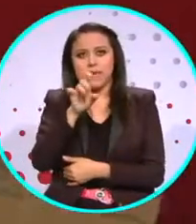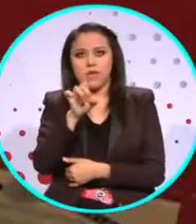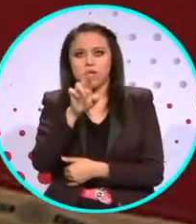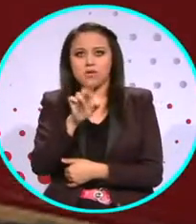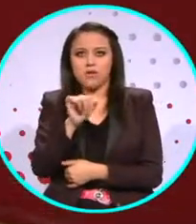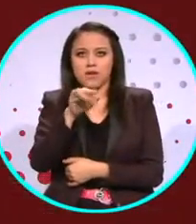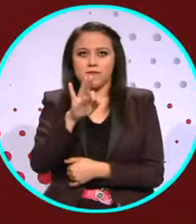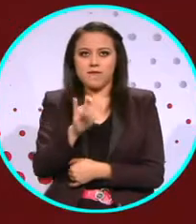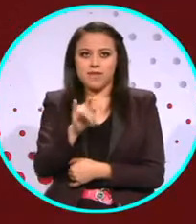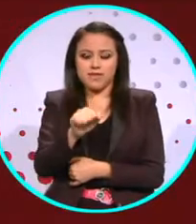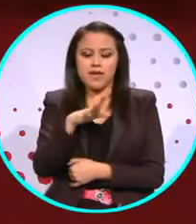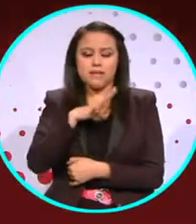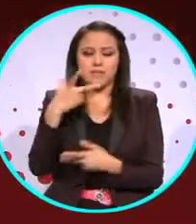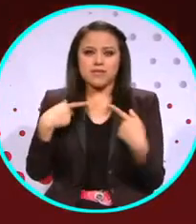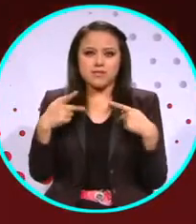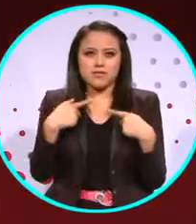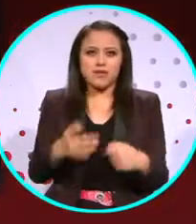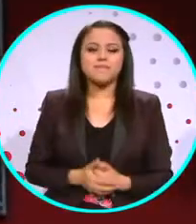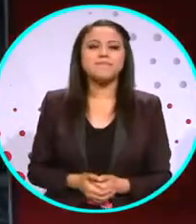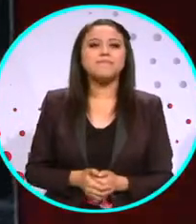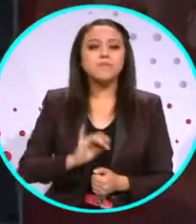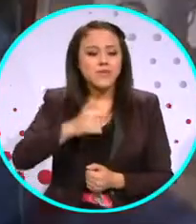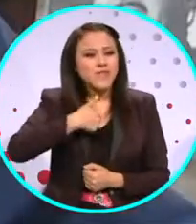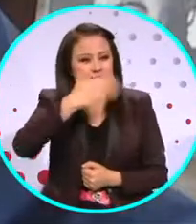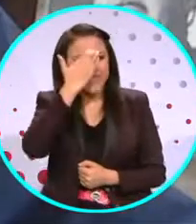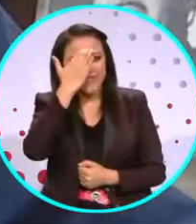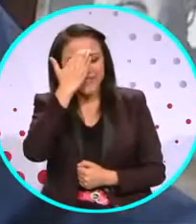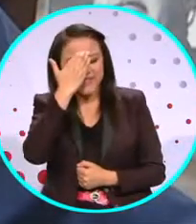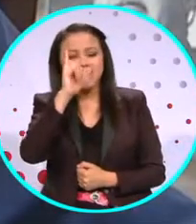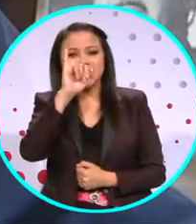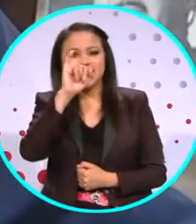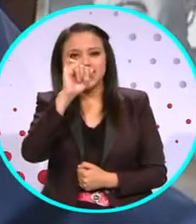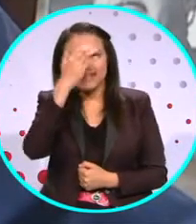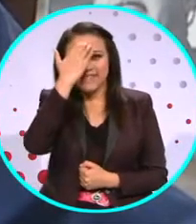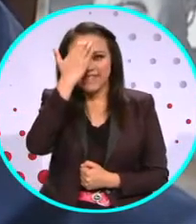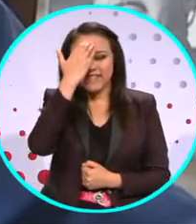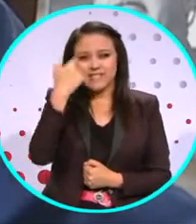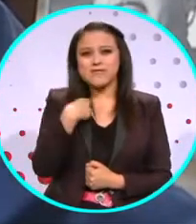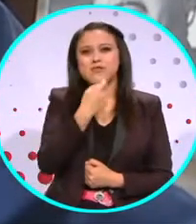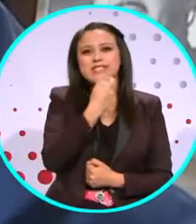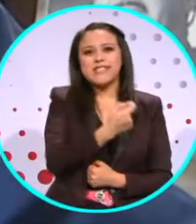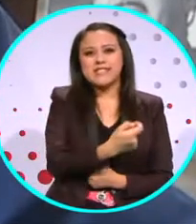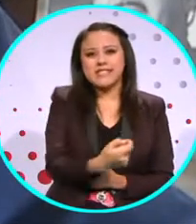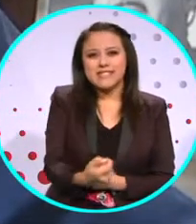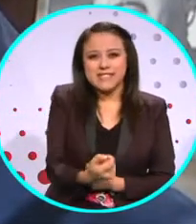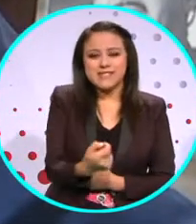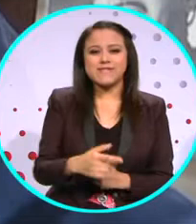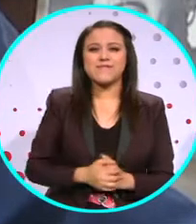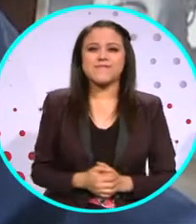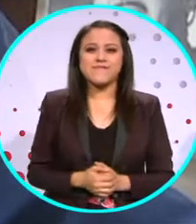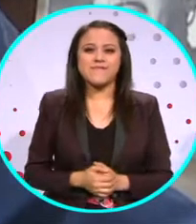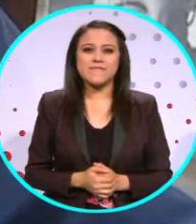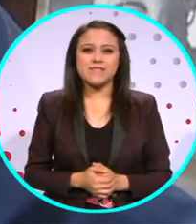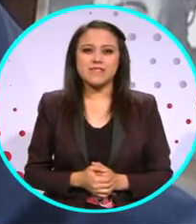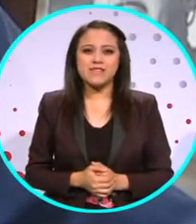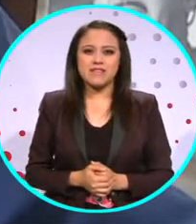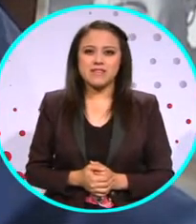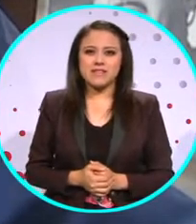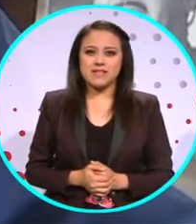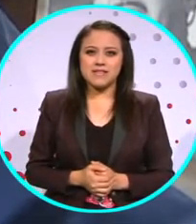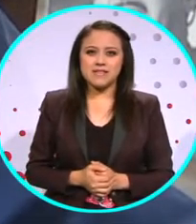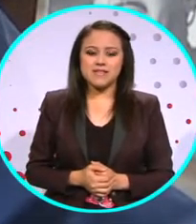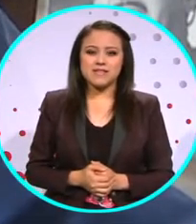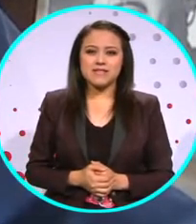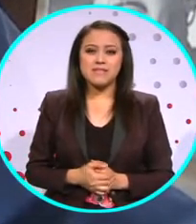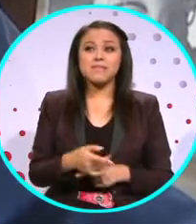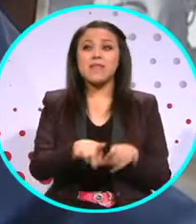en el ídolo del pueblo. Sí, sí lo conocí, tampoco. Estaba muy chico yo cuando lo... Tiraba serenata a mi